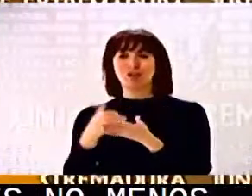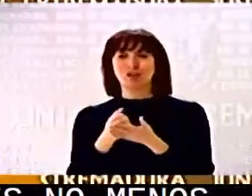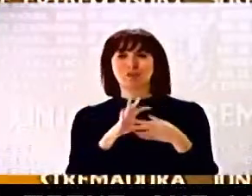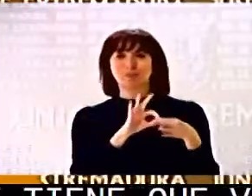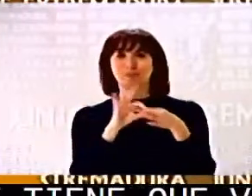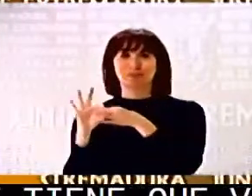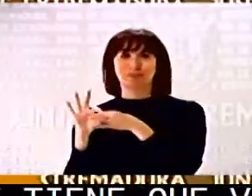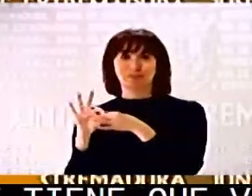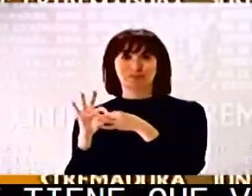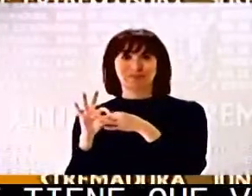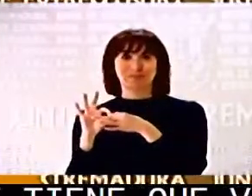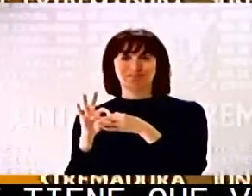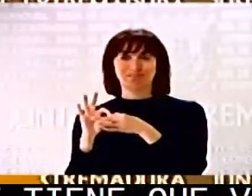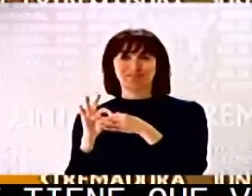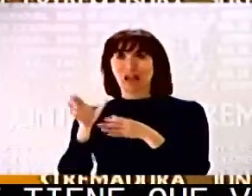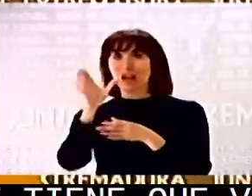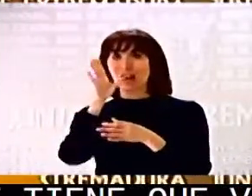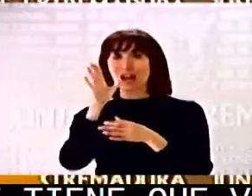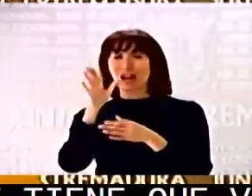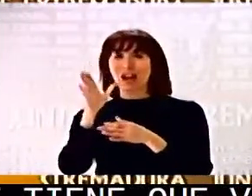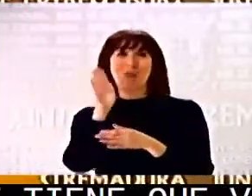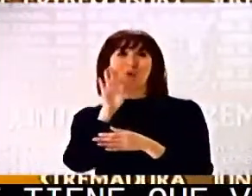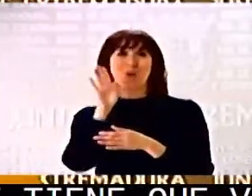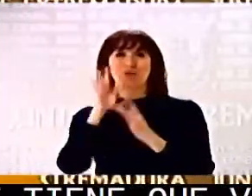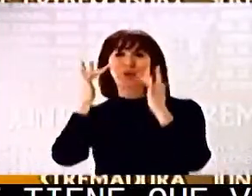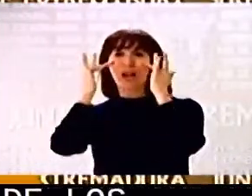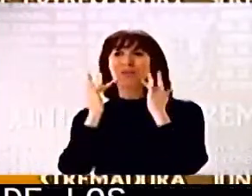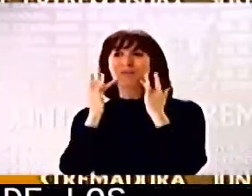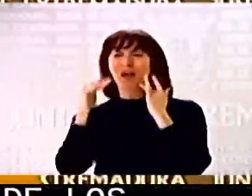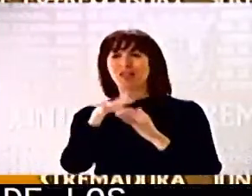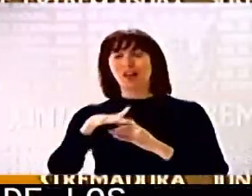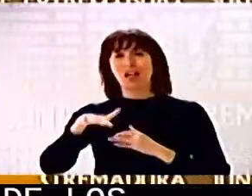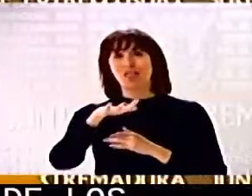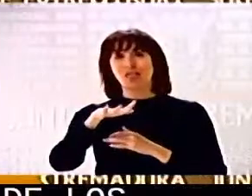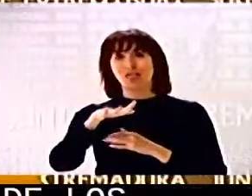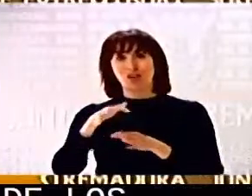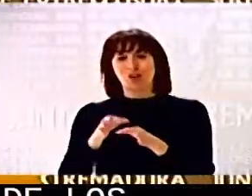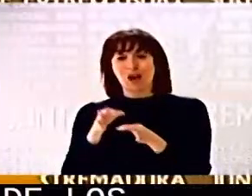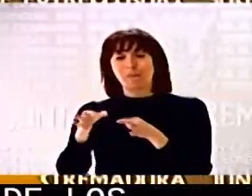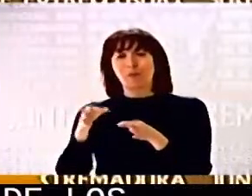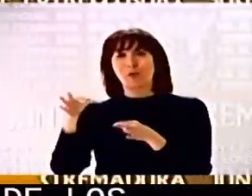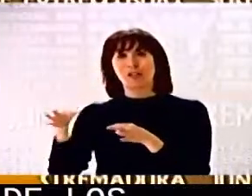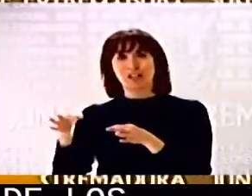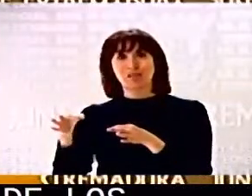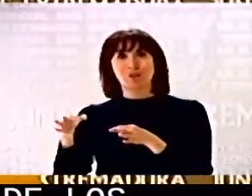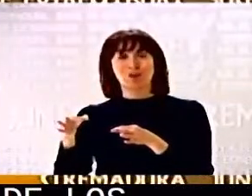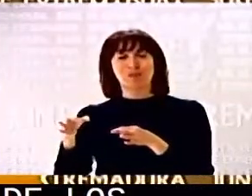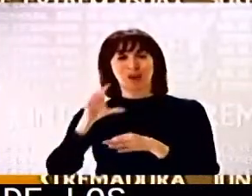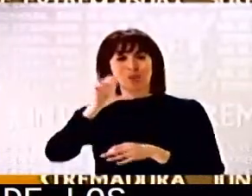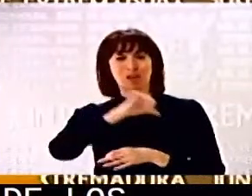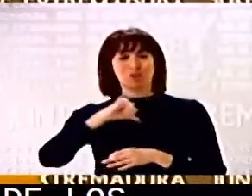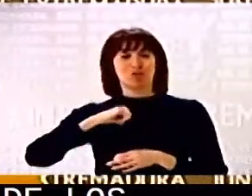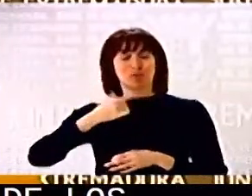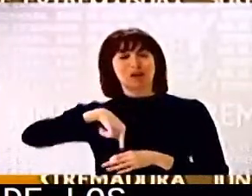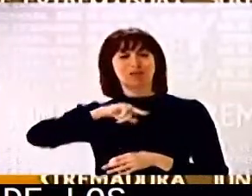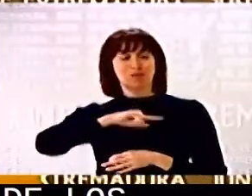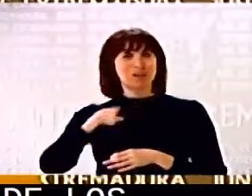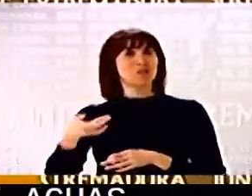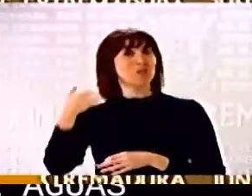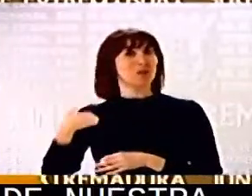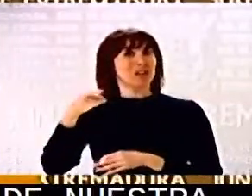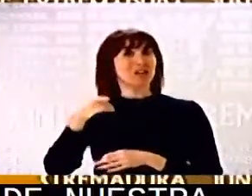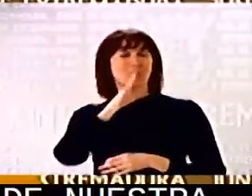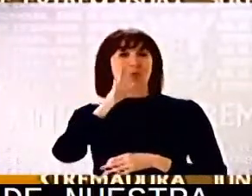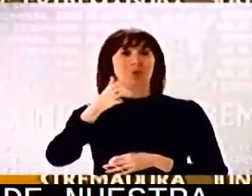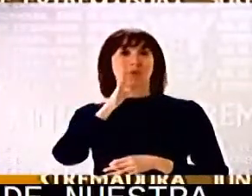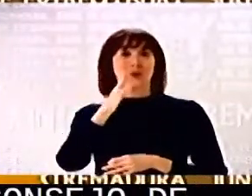con la depuración de aguas residuales de los pequeños municipios de nuestra comunidad autónoma. En ese sentido, el